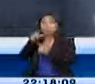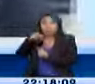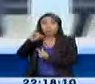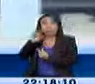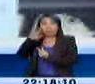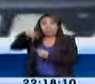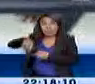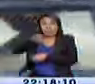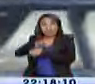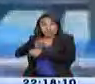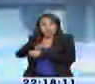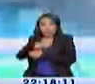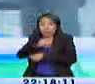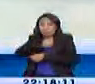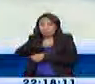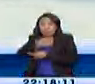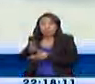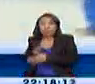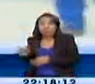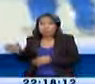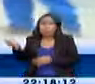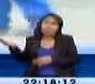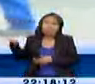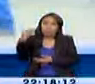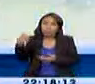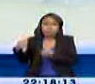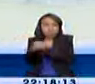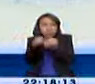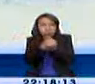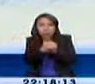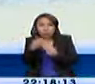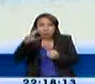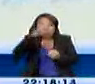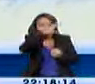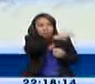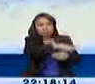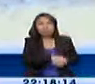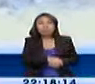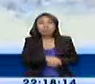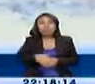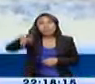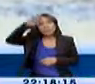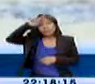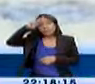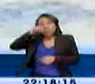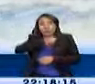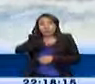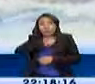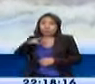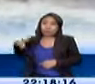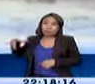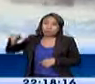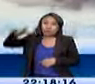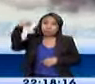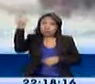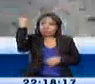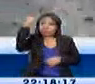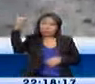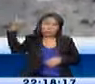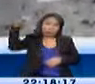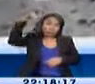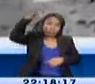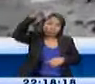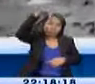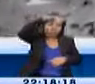La evacuación tuvo lugar solo con la intervención de un helicóptero de la policía peruana, que procedió este martes al traslado de los cuerpos de